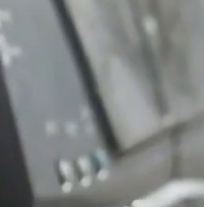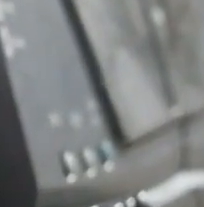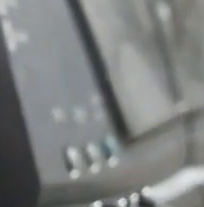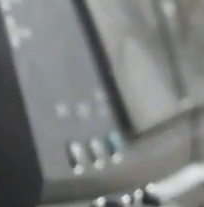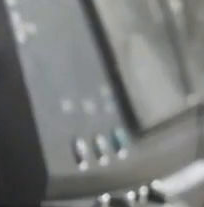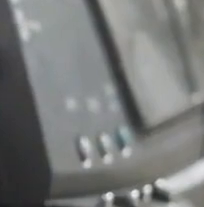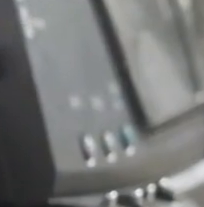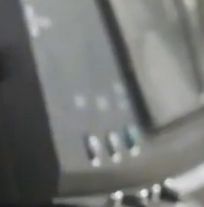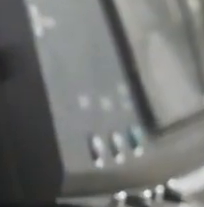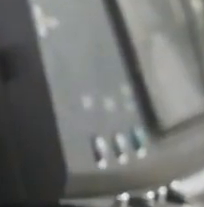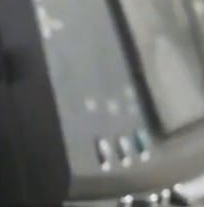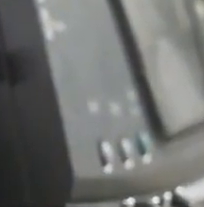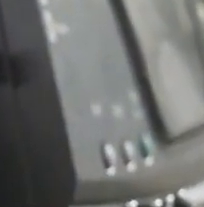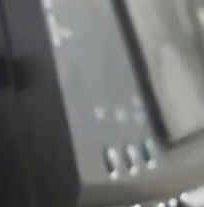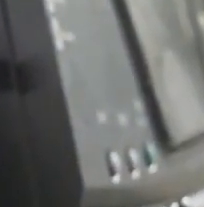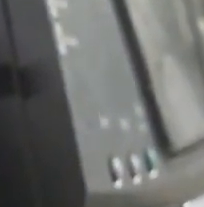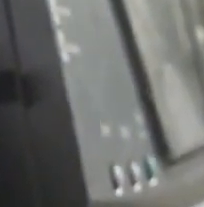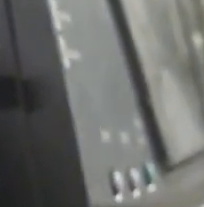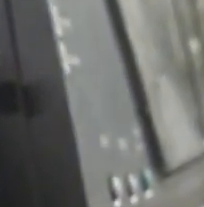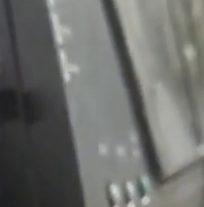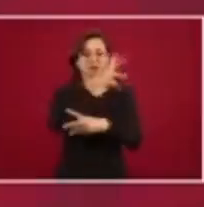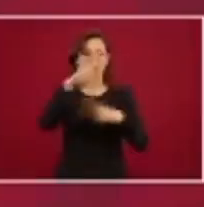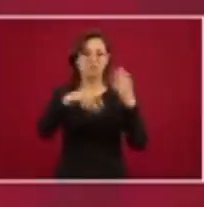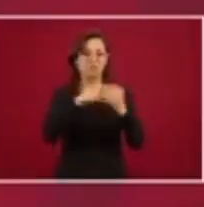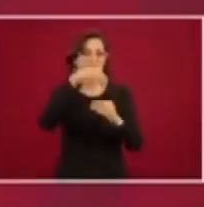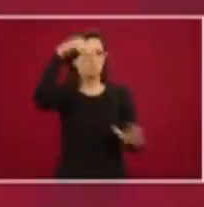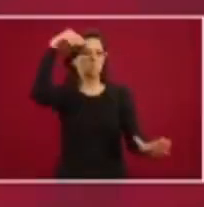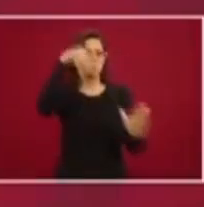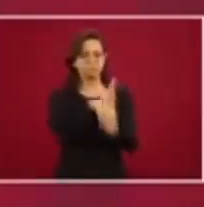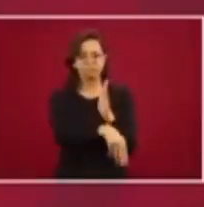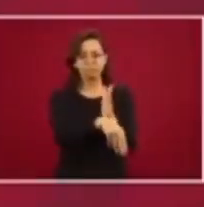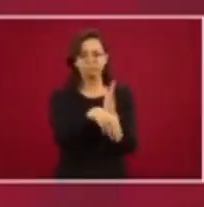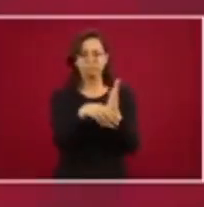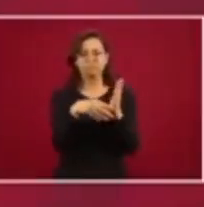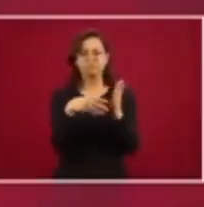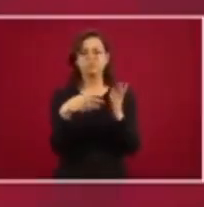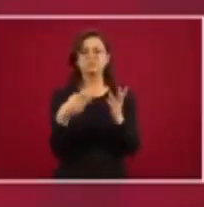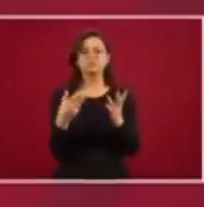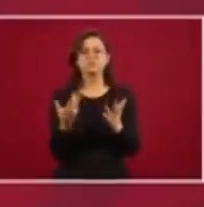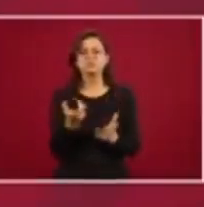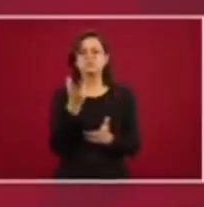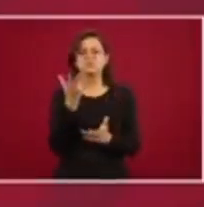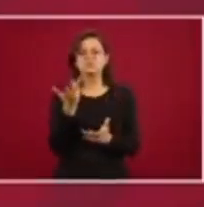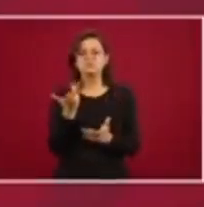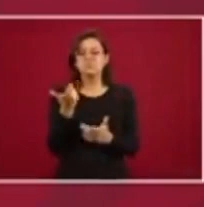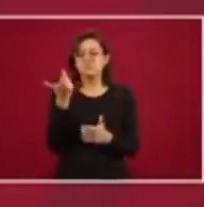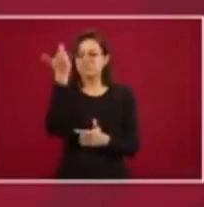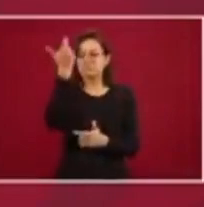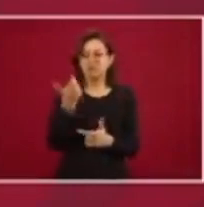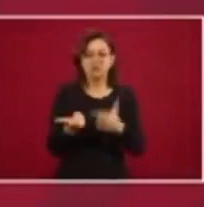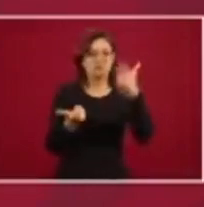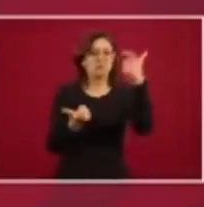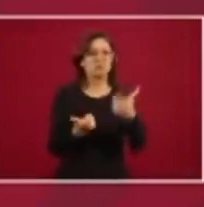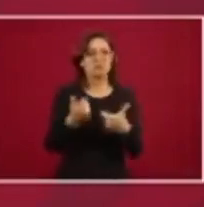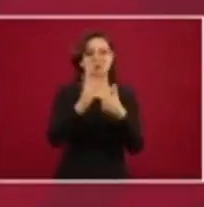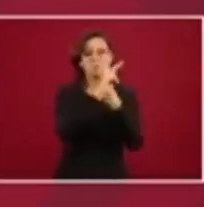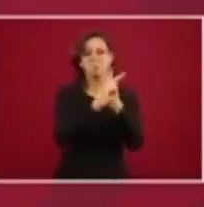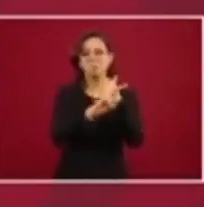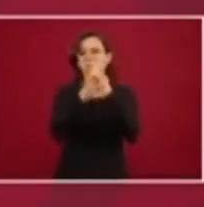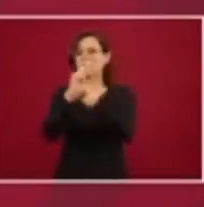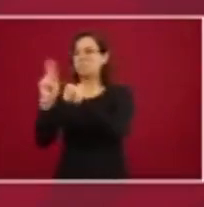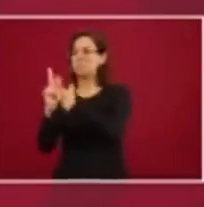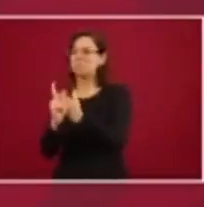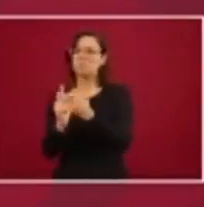televisión a que de manera solidaria se enlacen con la señal del gobierno para que dicho mensaje pueda llegar a mayor número de mexicanos